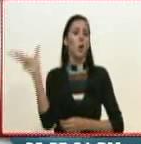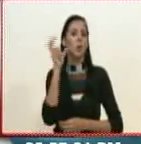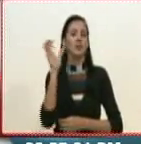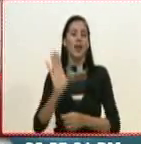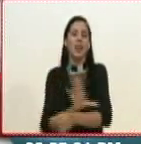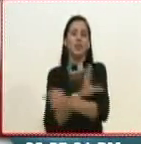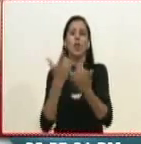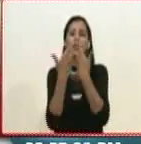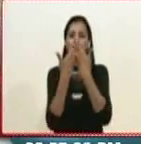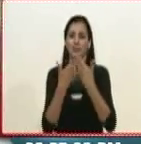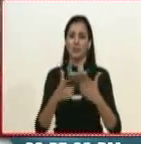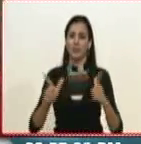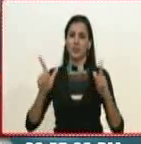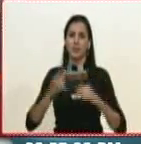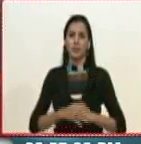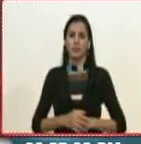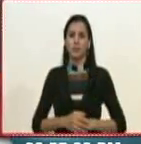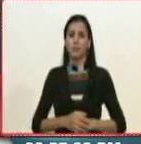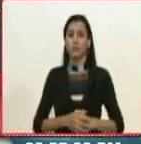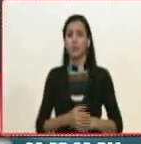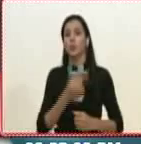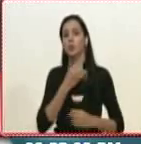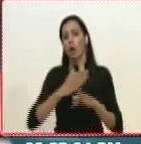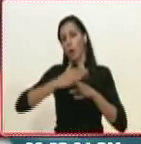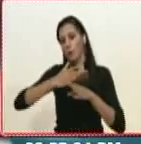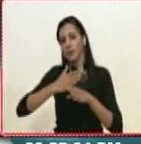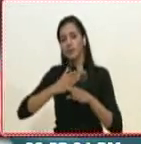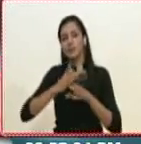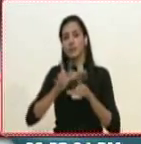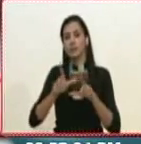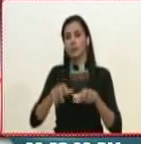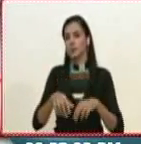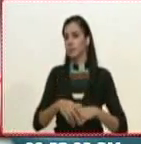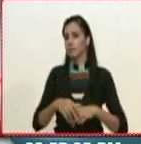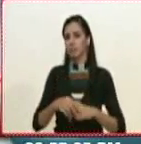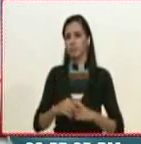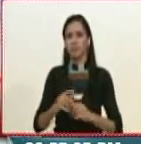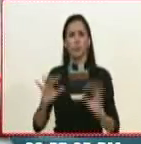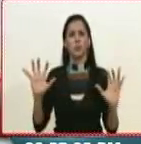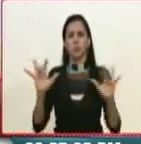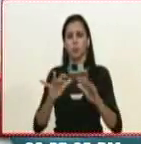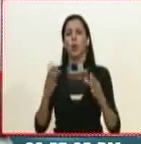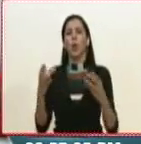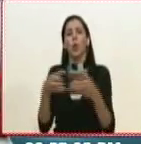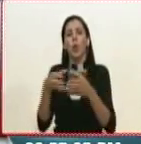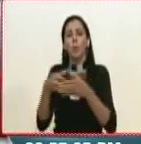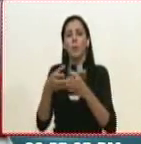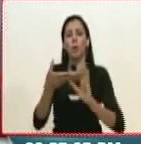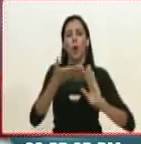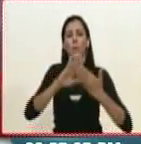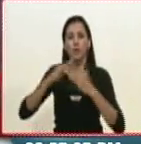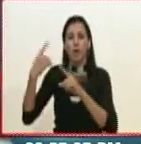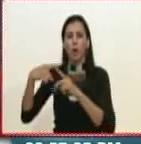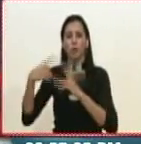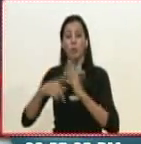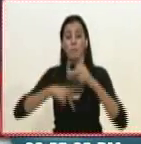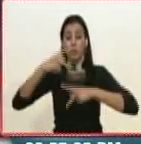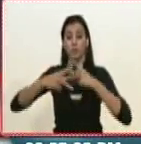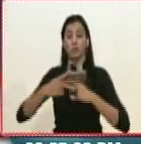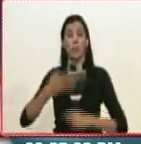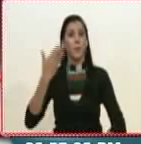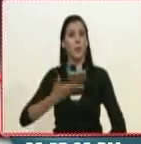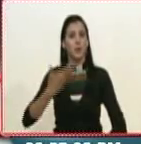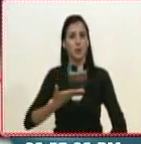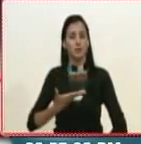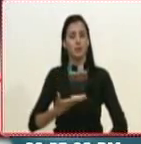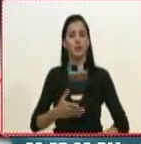líricos. Uno viene acá a compartir escenario con compas, con comunidades, con colectivos, en un proceso que tenemos, que es muy importante